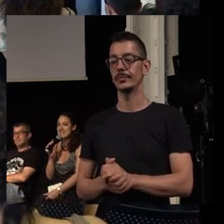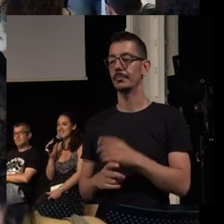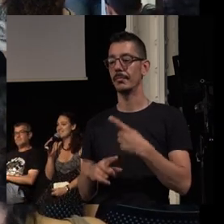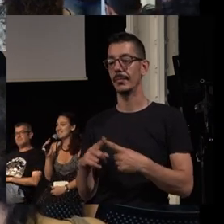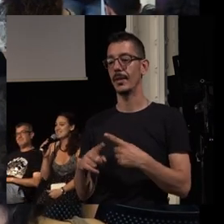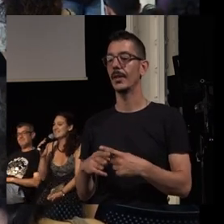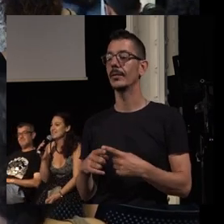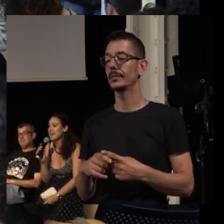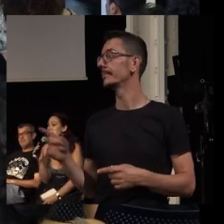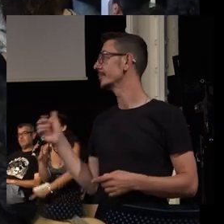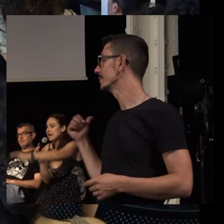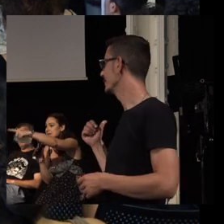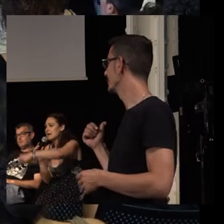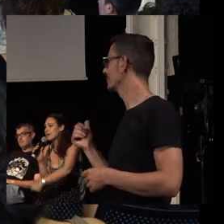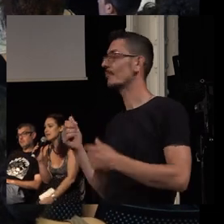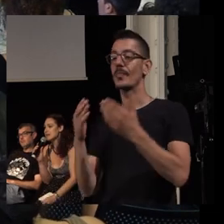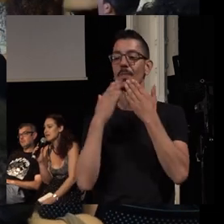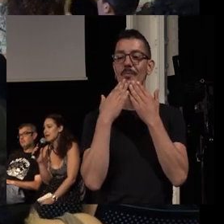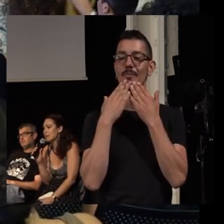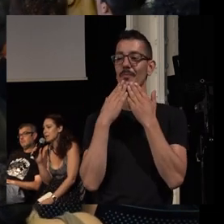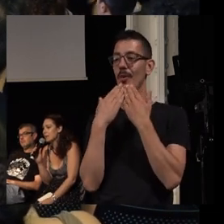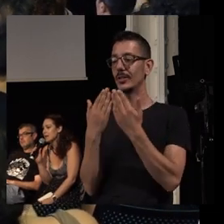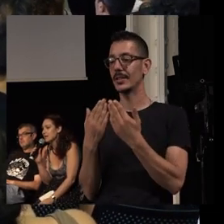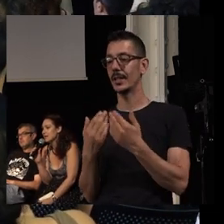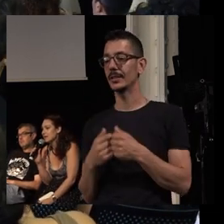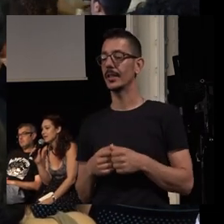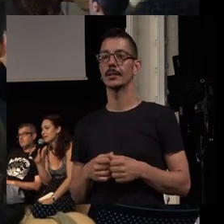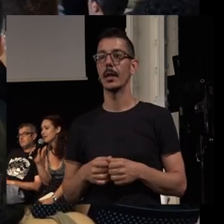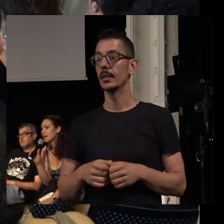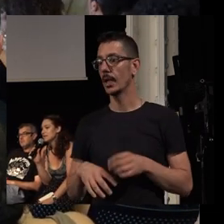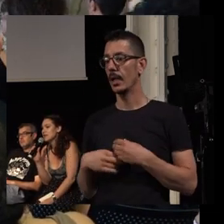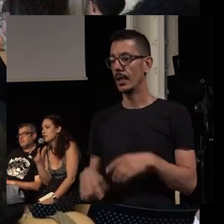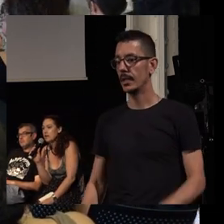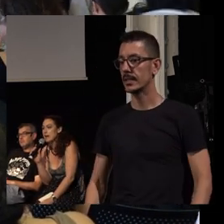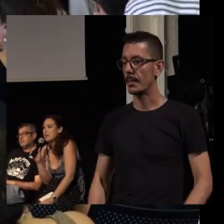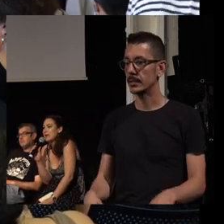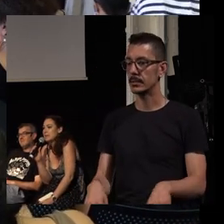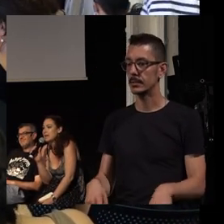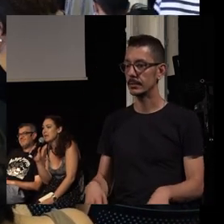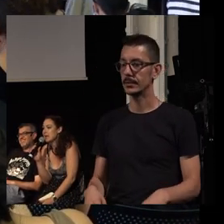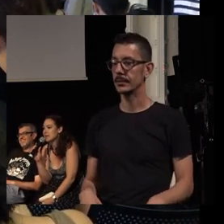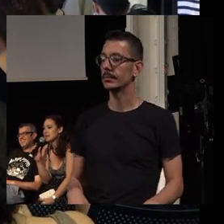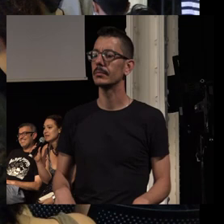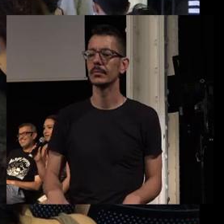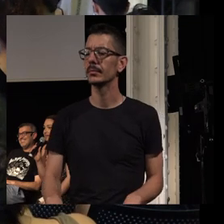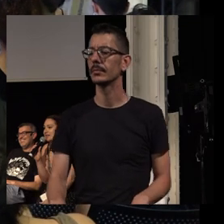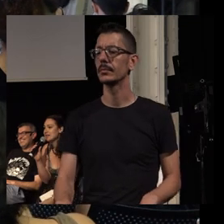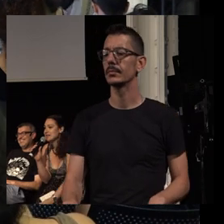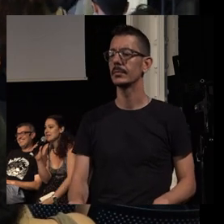Moltes gràcies. Crec que l'Empar s'havia quedat sense paraula antes de... No? La primera primerica.